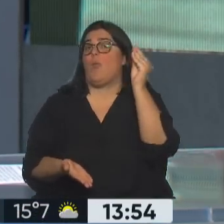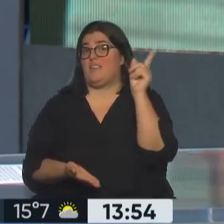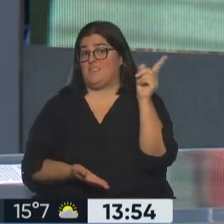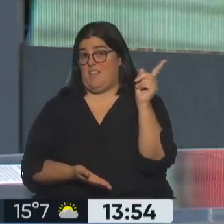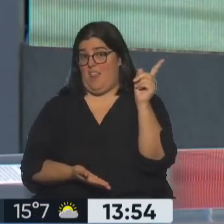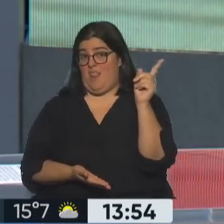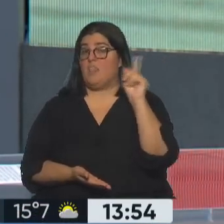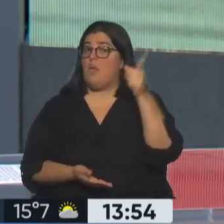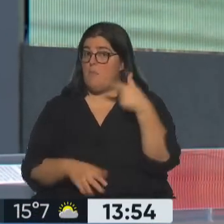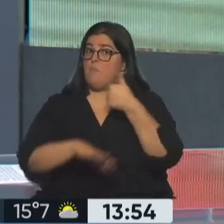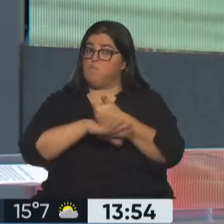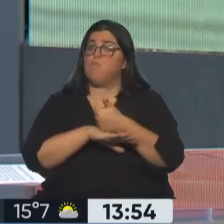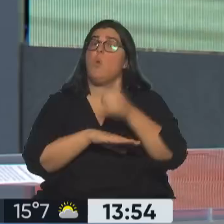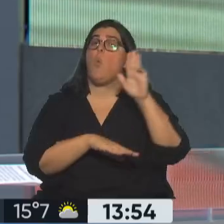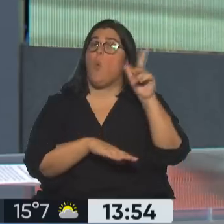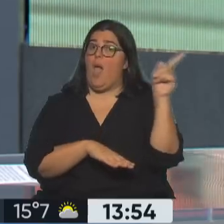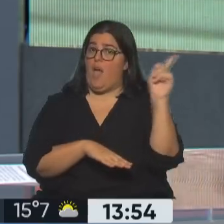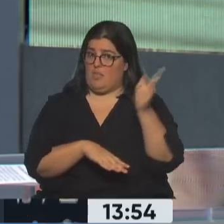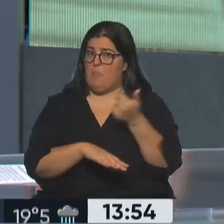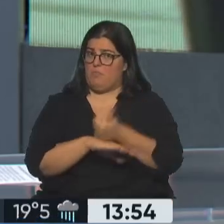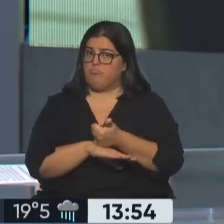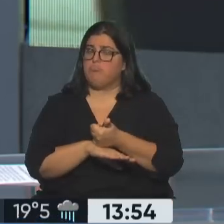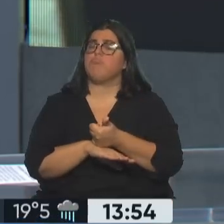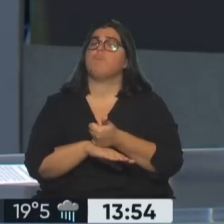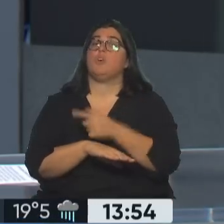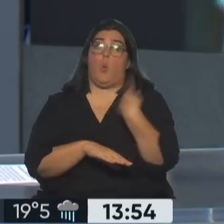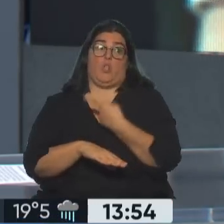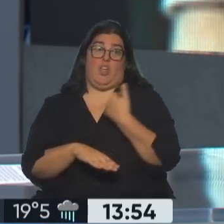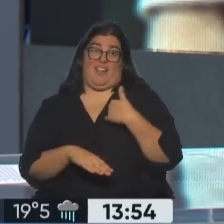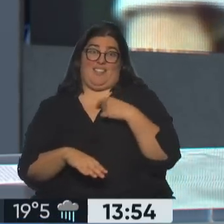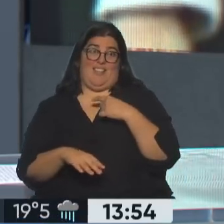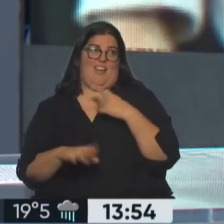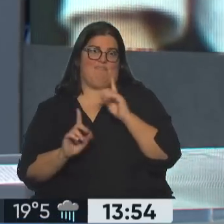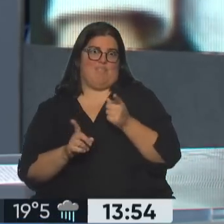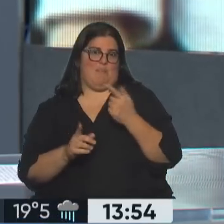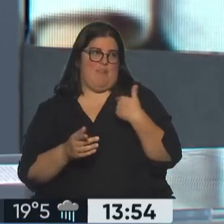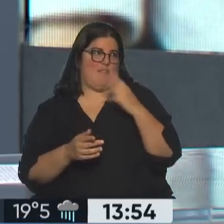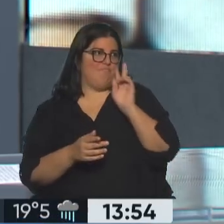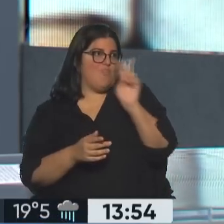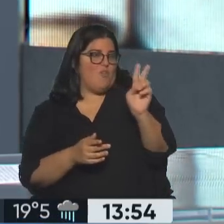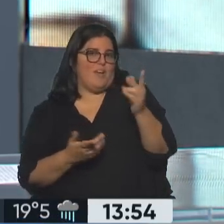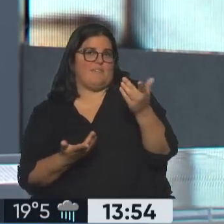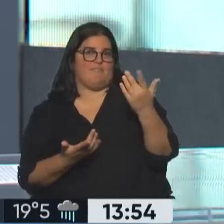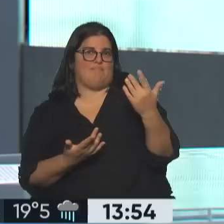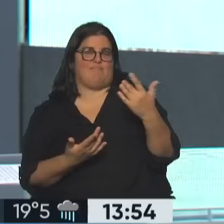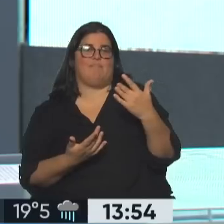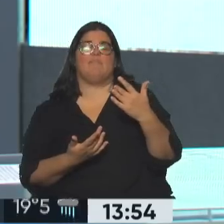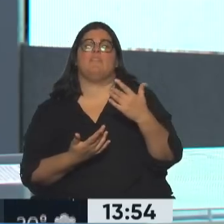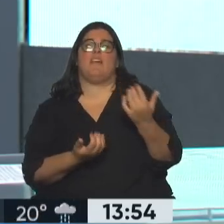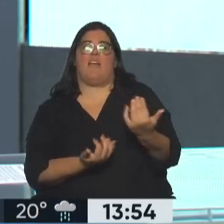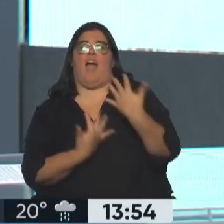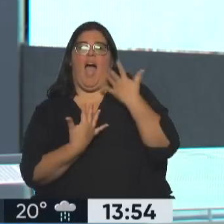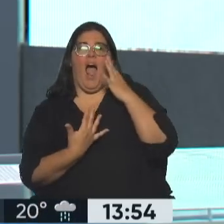también asistió Lula da Silva, y algo que nos toca a nosotros bastante de cerca, porque en parte el planteo de Lula